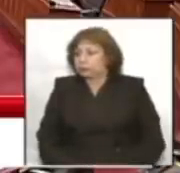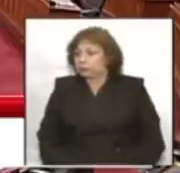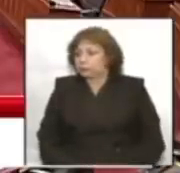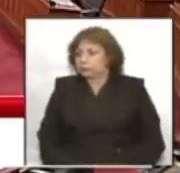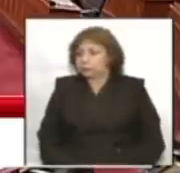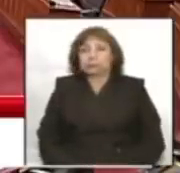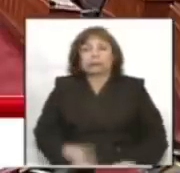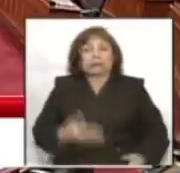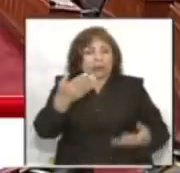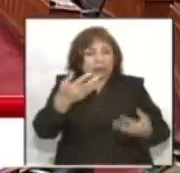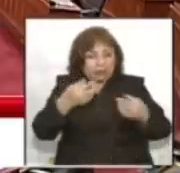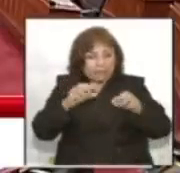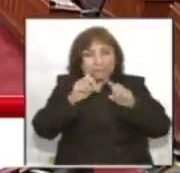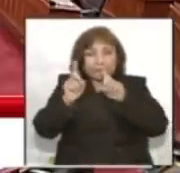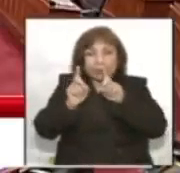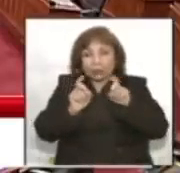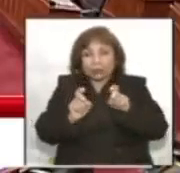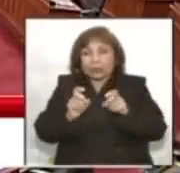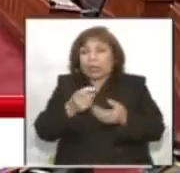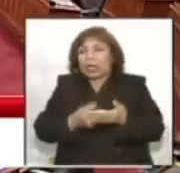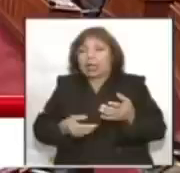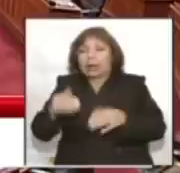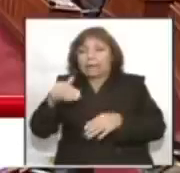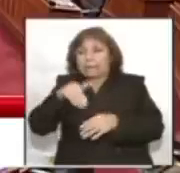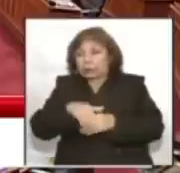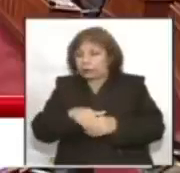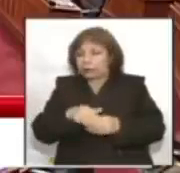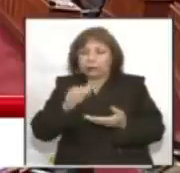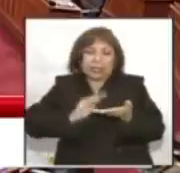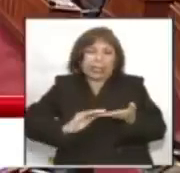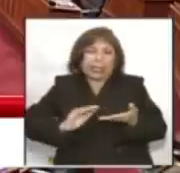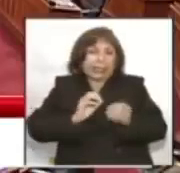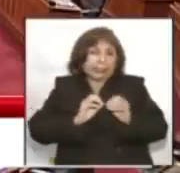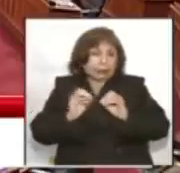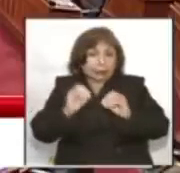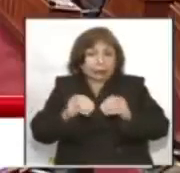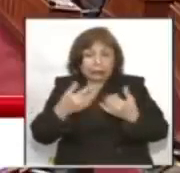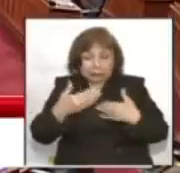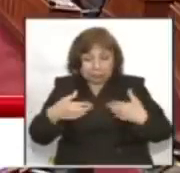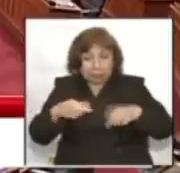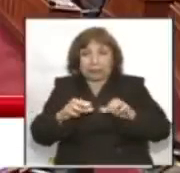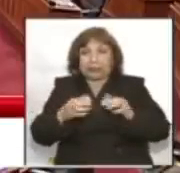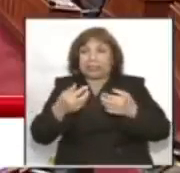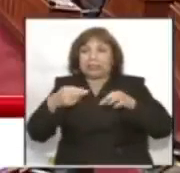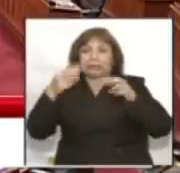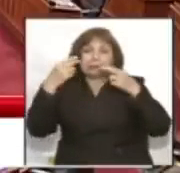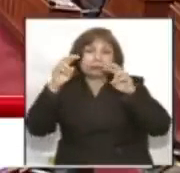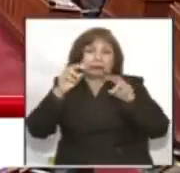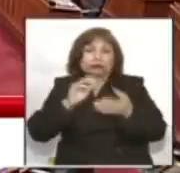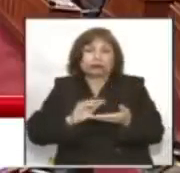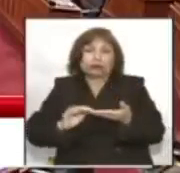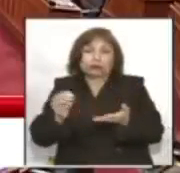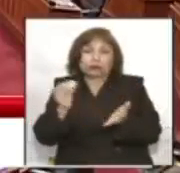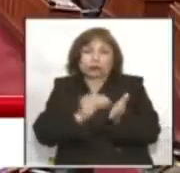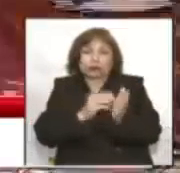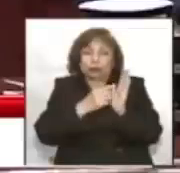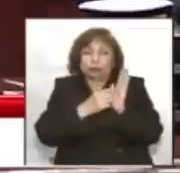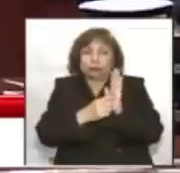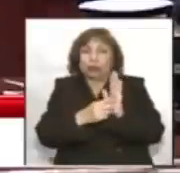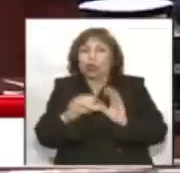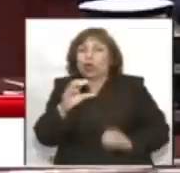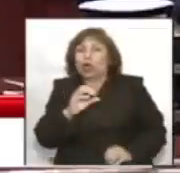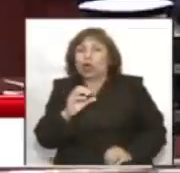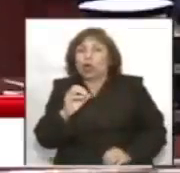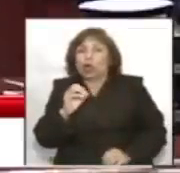90 votos a favor 12 en contra y 12 abstenciones la verdad que esto es una ley que va a beneficiar